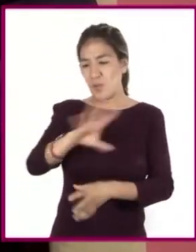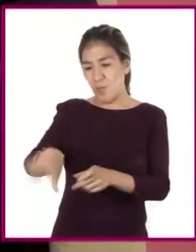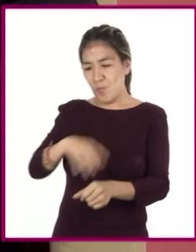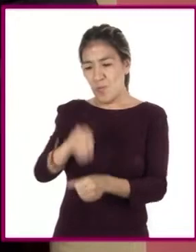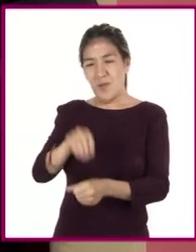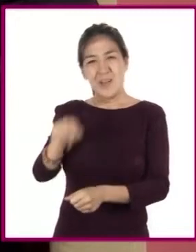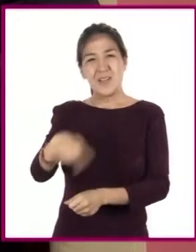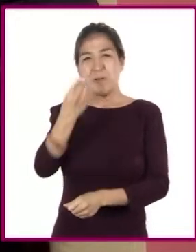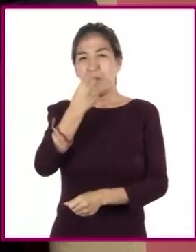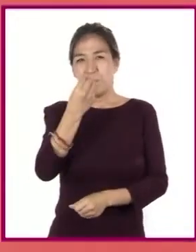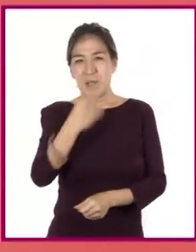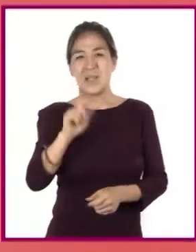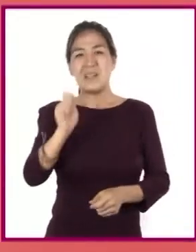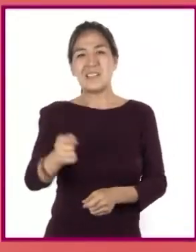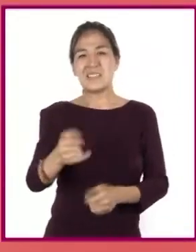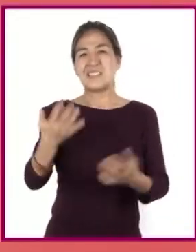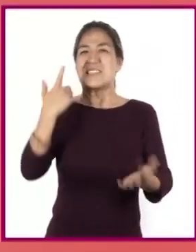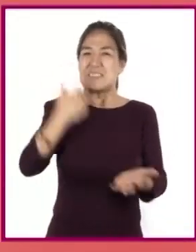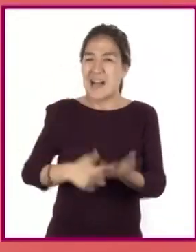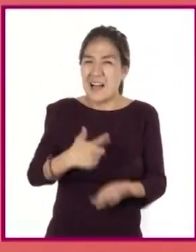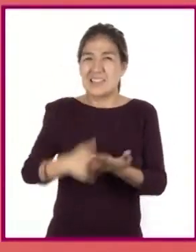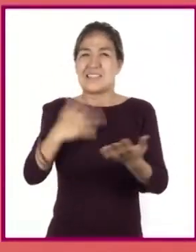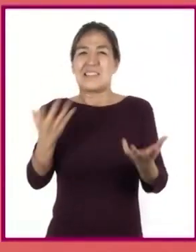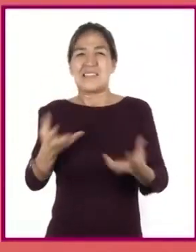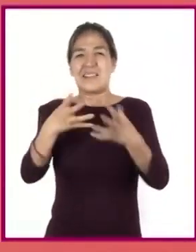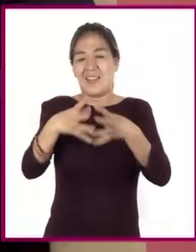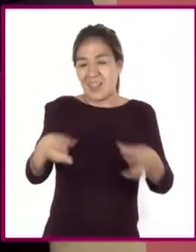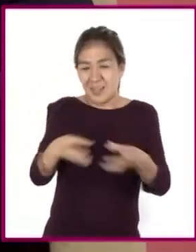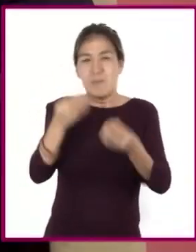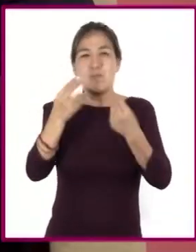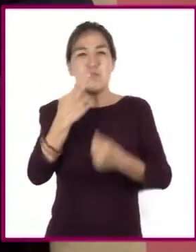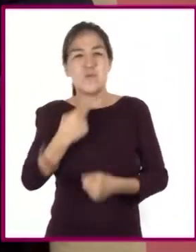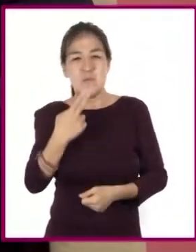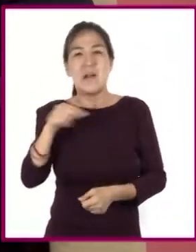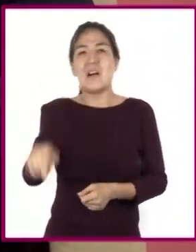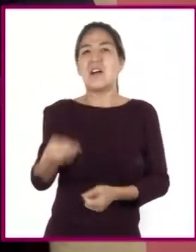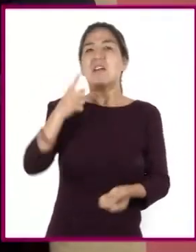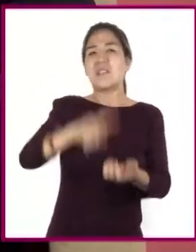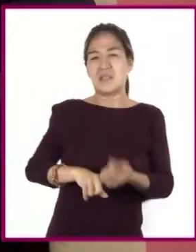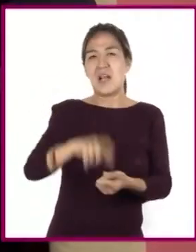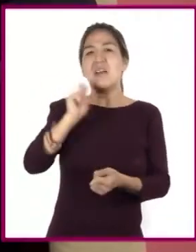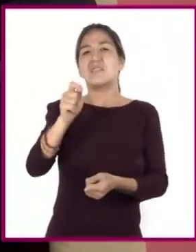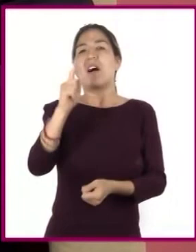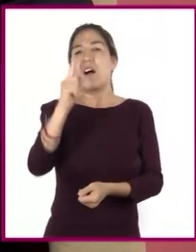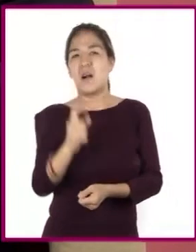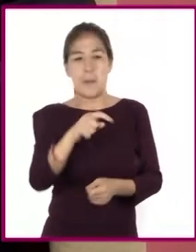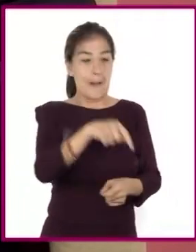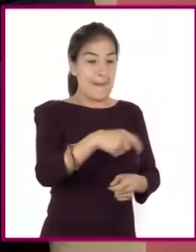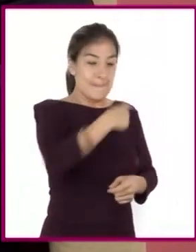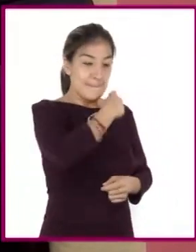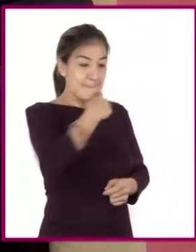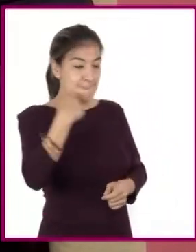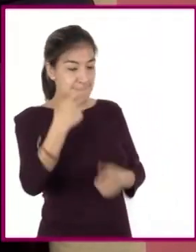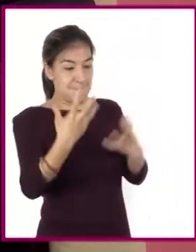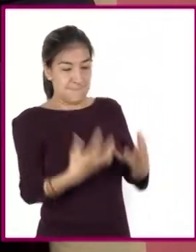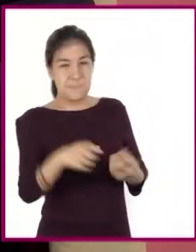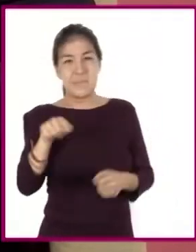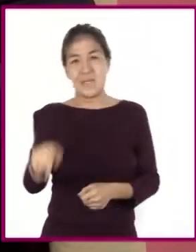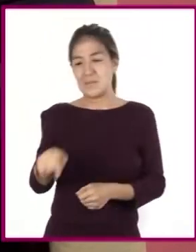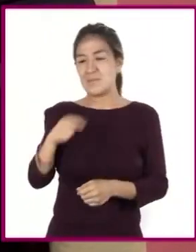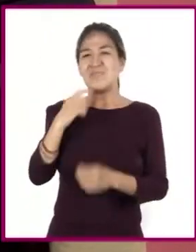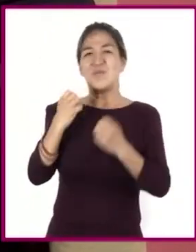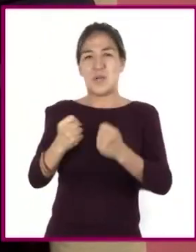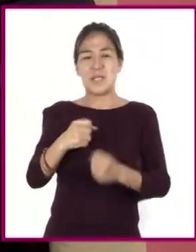grasas poliinsaturadas o insaturadas, suelen estar a temperatura ambiente en estado líquido. Entonces, por ejemplo, el aceite de oliva,